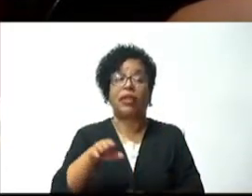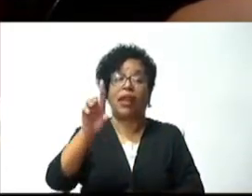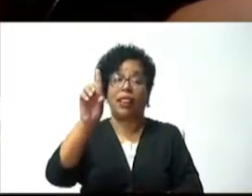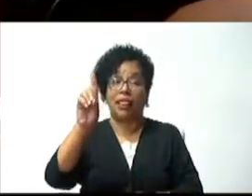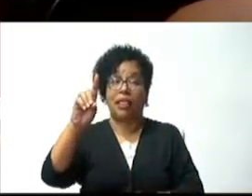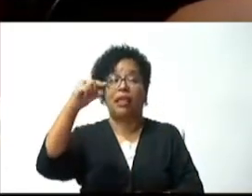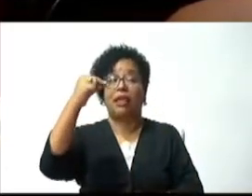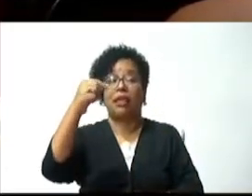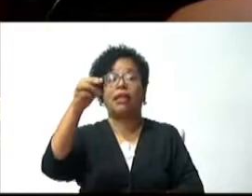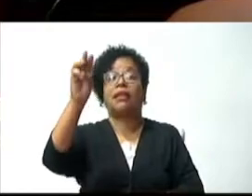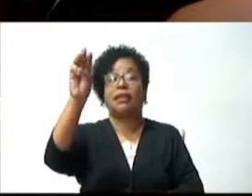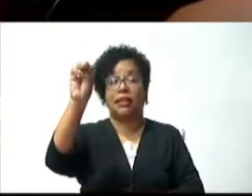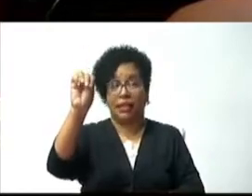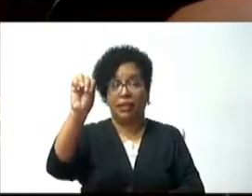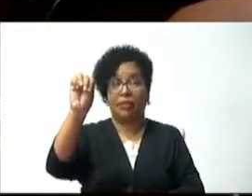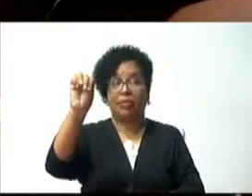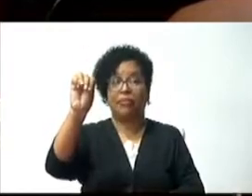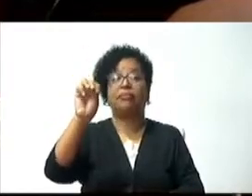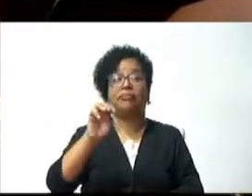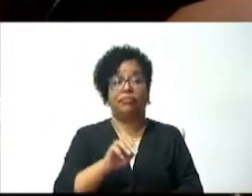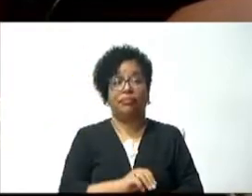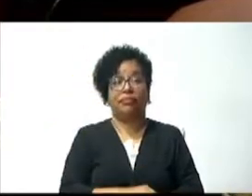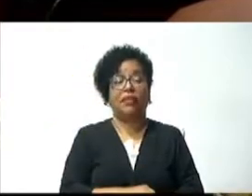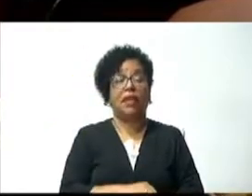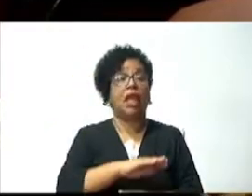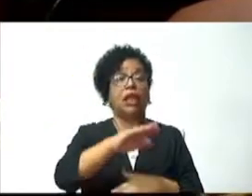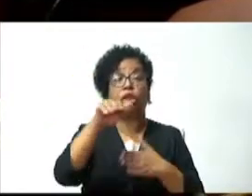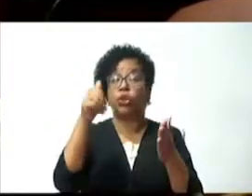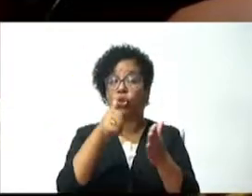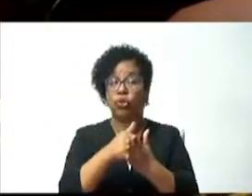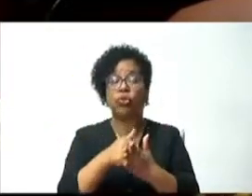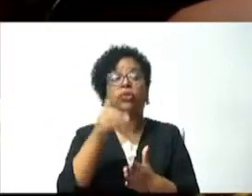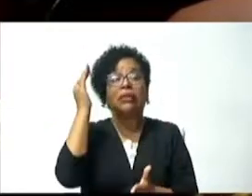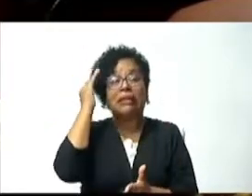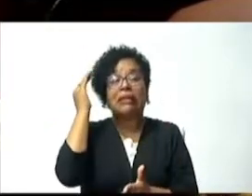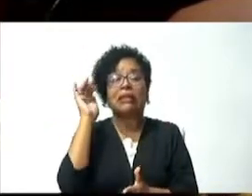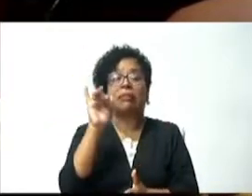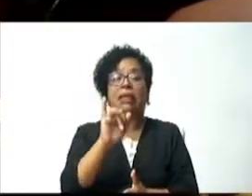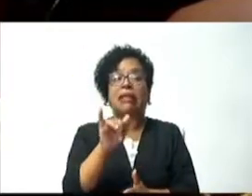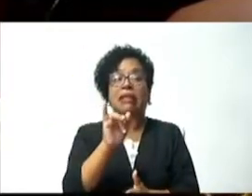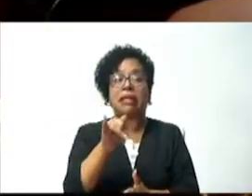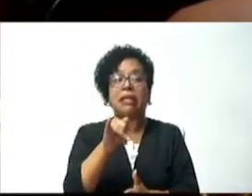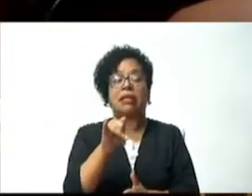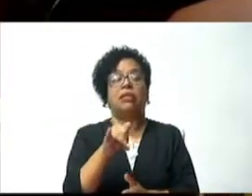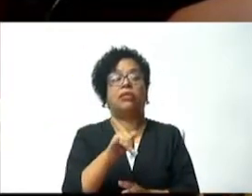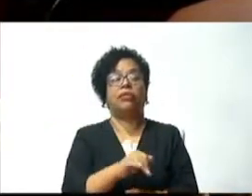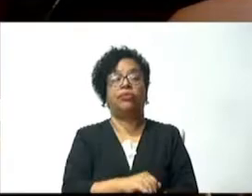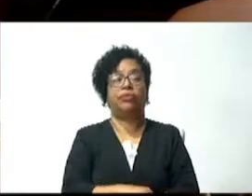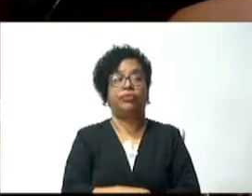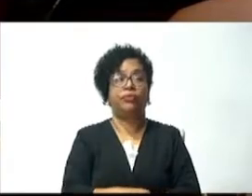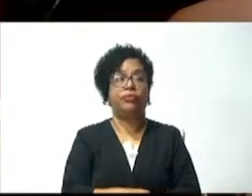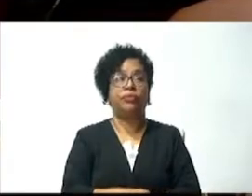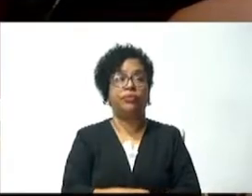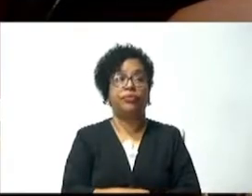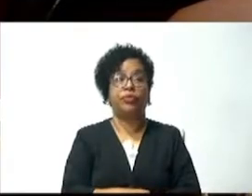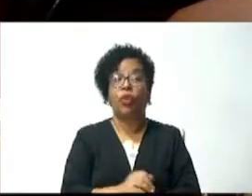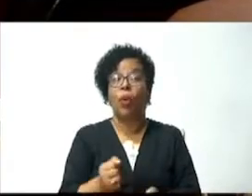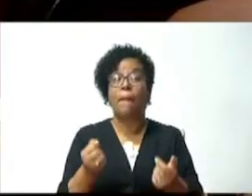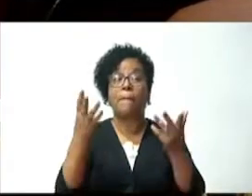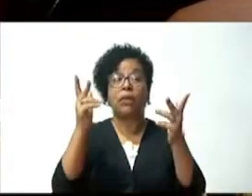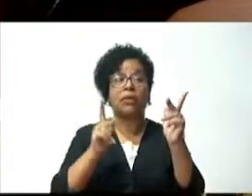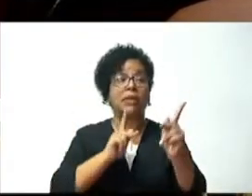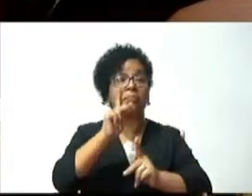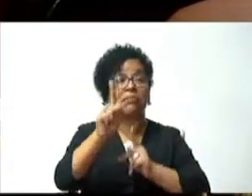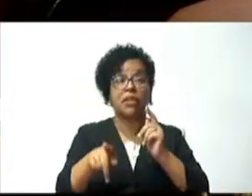problema migratorio que nosotros tenemos. Hay mucha gente aquí callada que no quiere hablar de